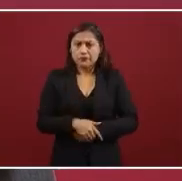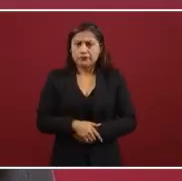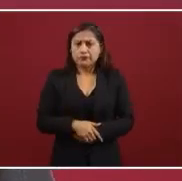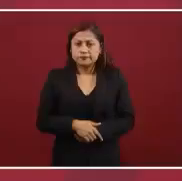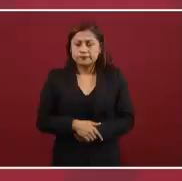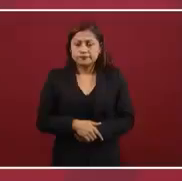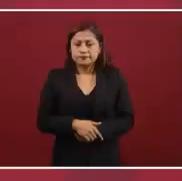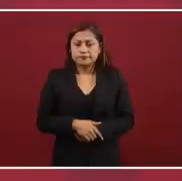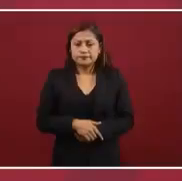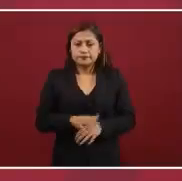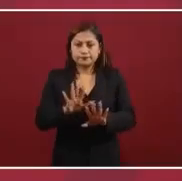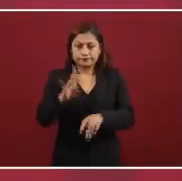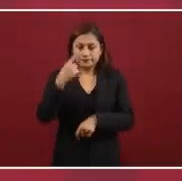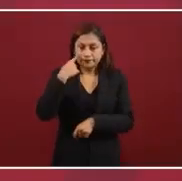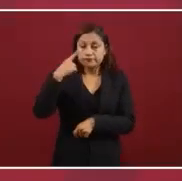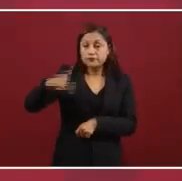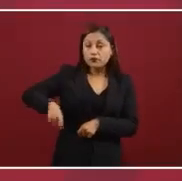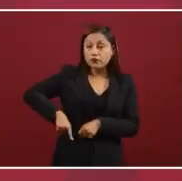El gobierno federal